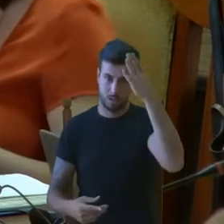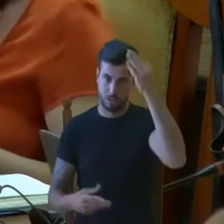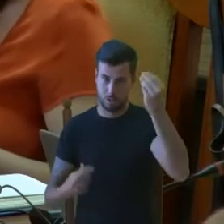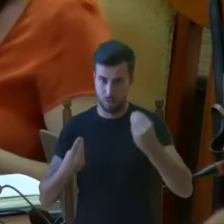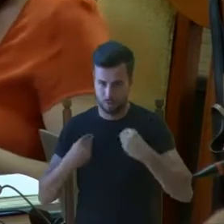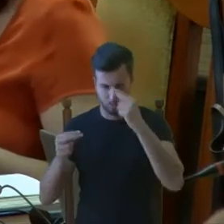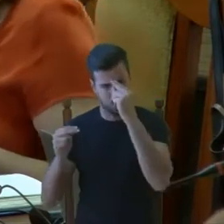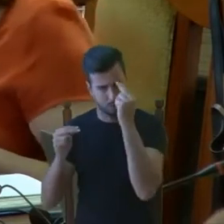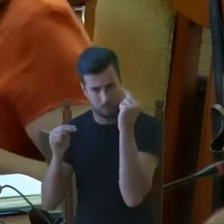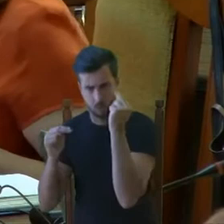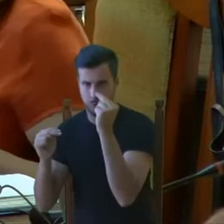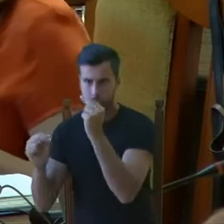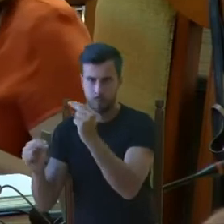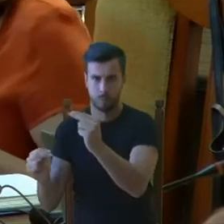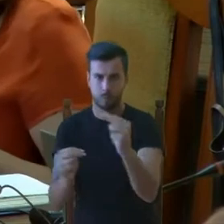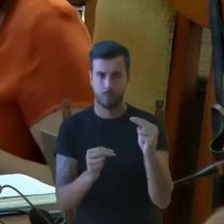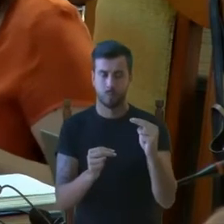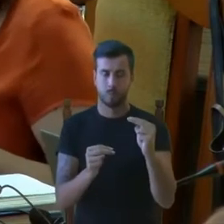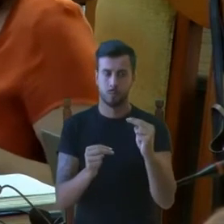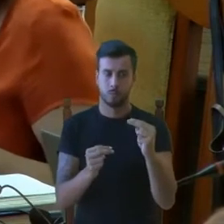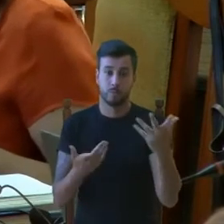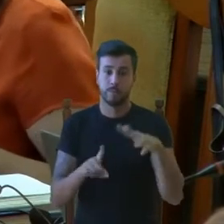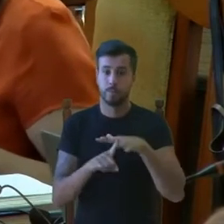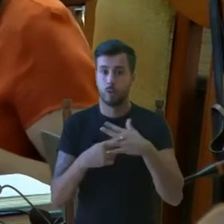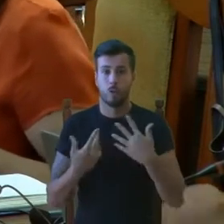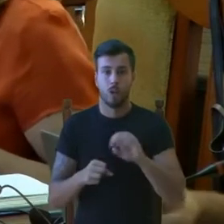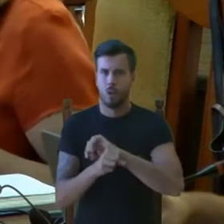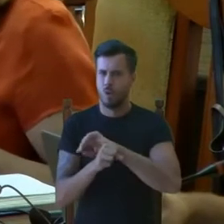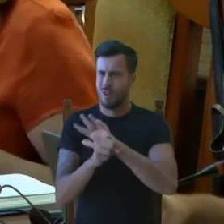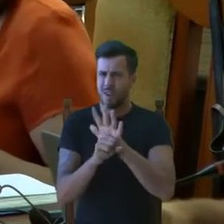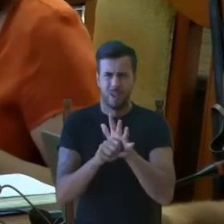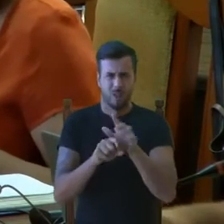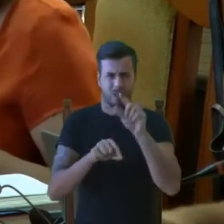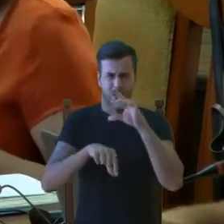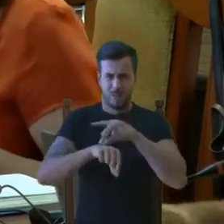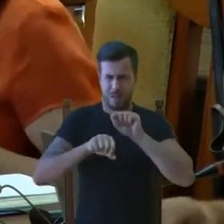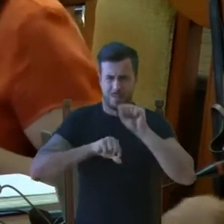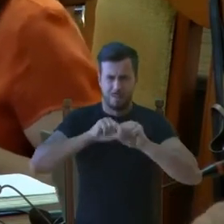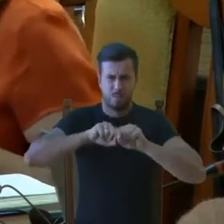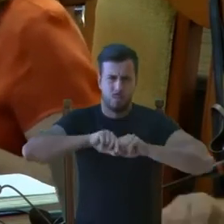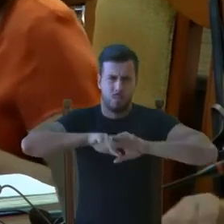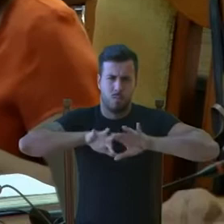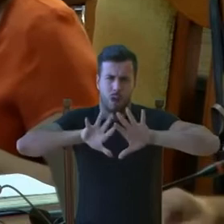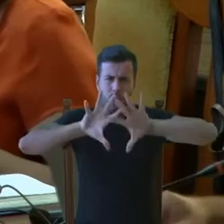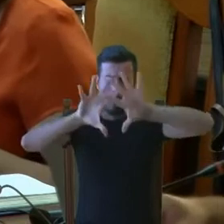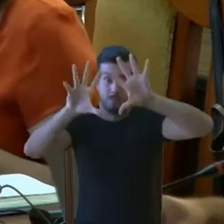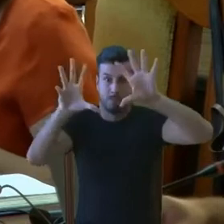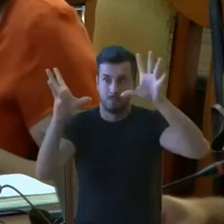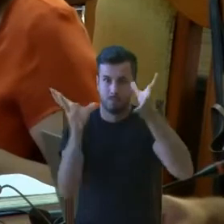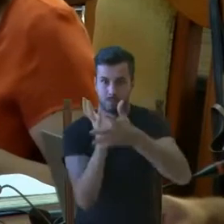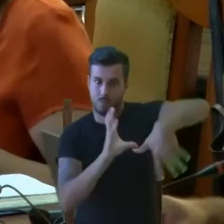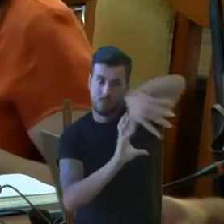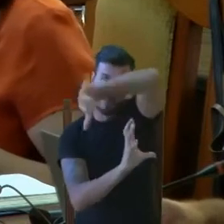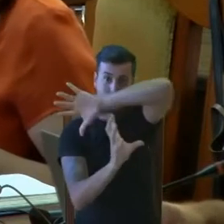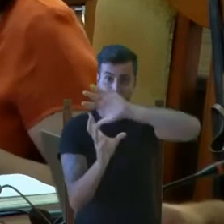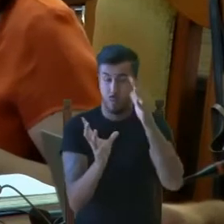de dimensiones colosales de incertidumbres nunca conocidas de ámbito mundial y con las